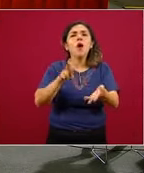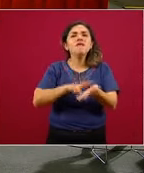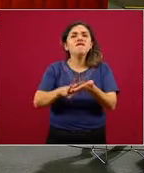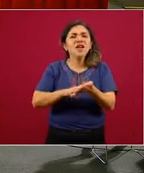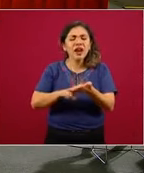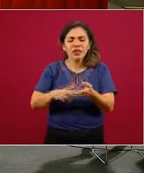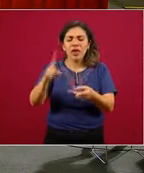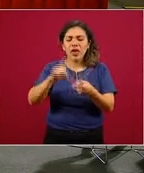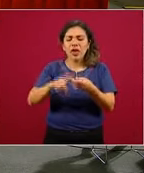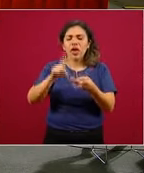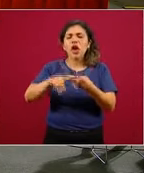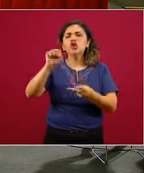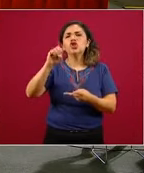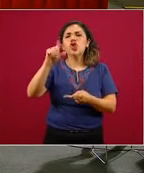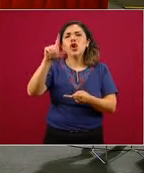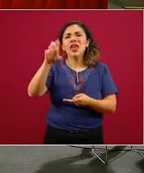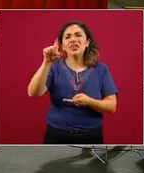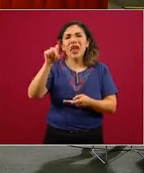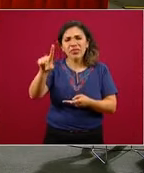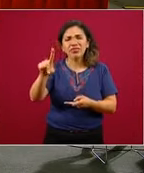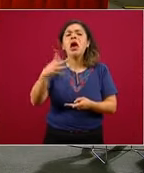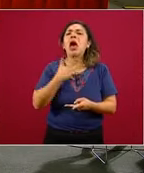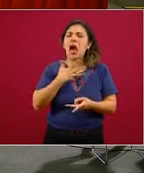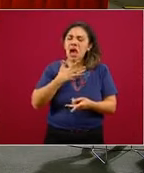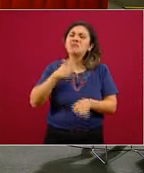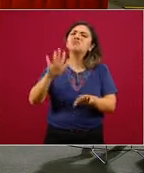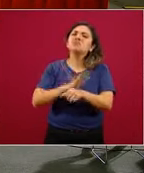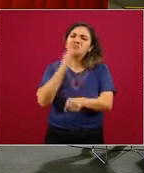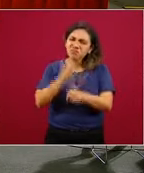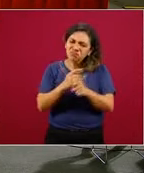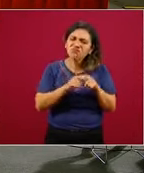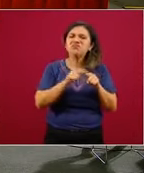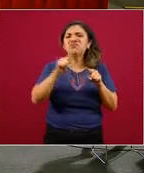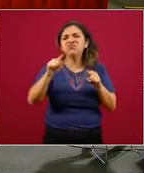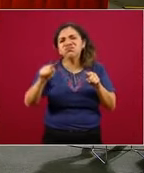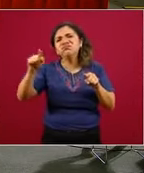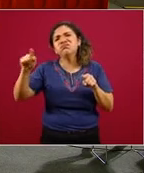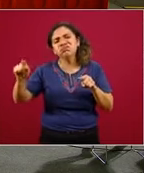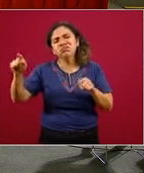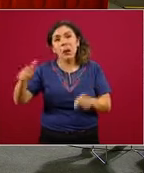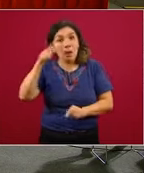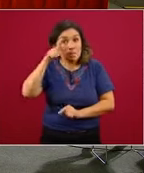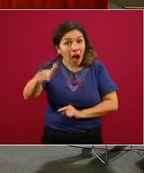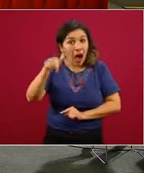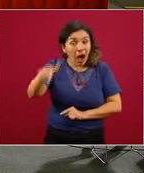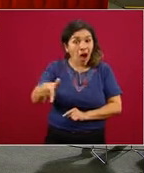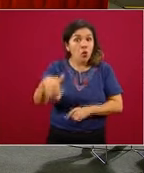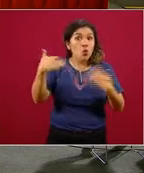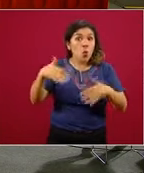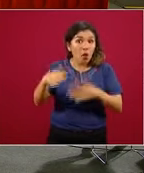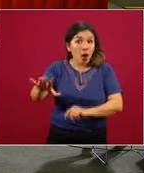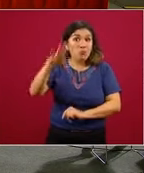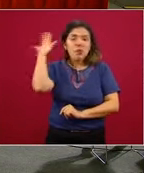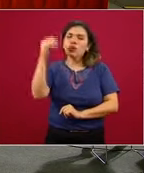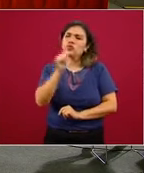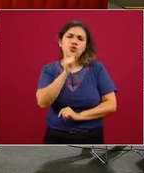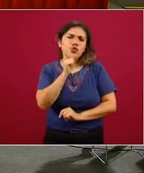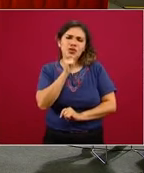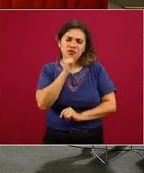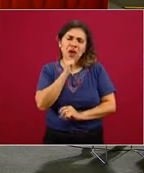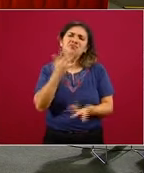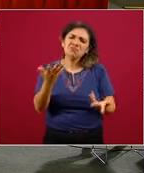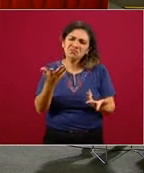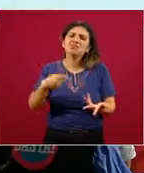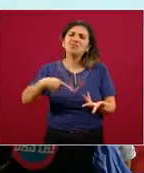Graciano Sánchez, todavía con una transmisión, digamos, basal, no evidencia una importante aceleración en las últimas